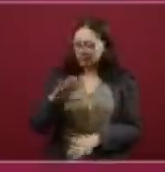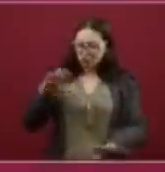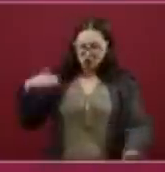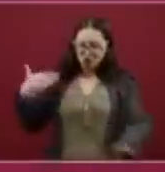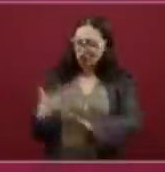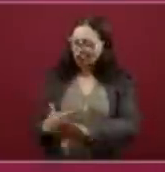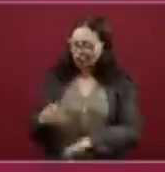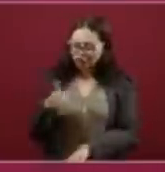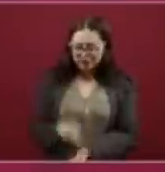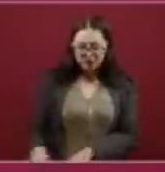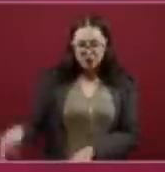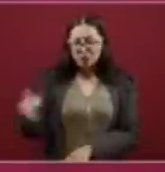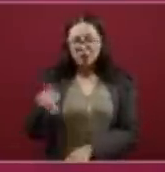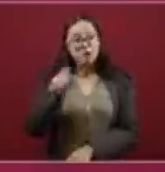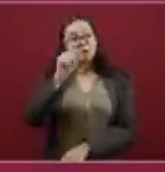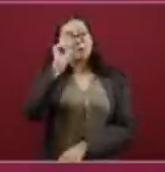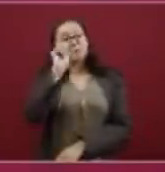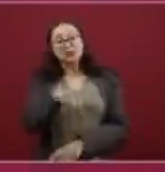dicho por él mismo,